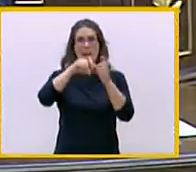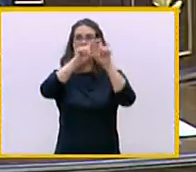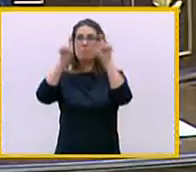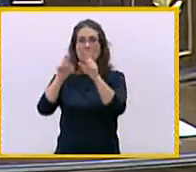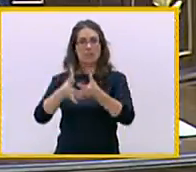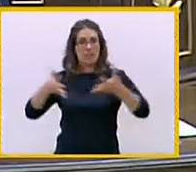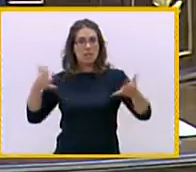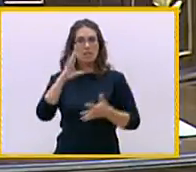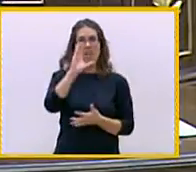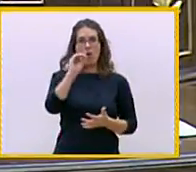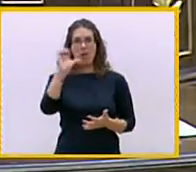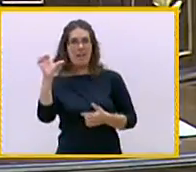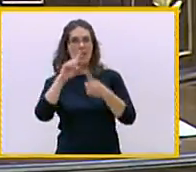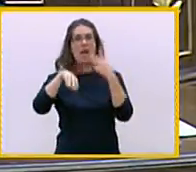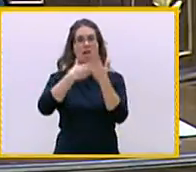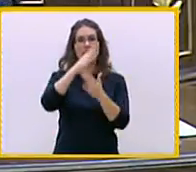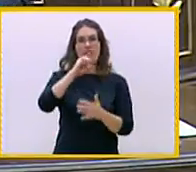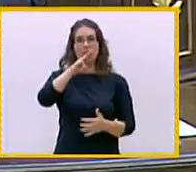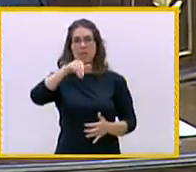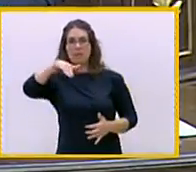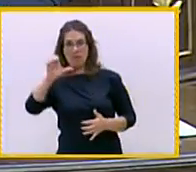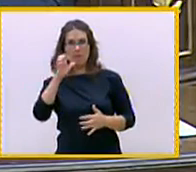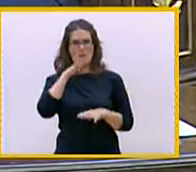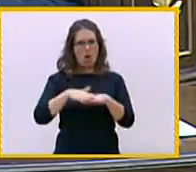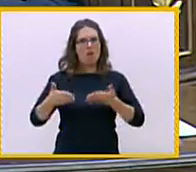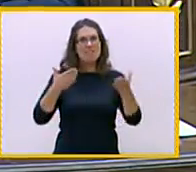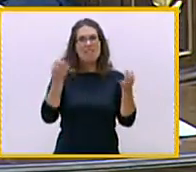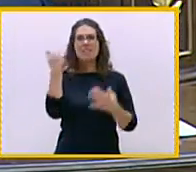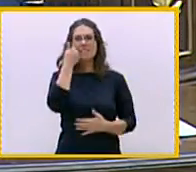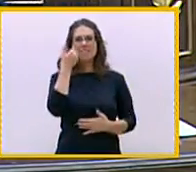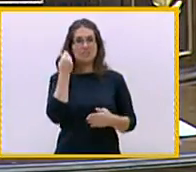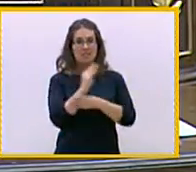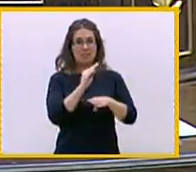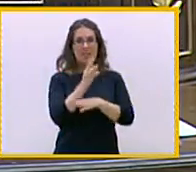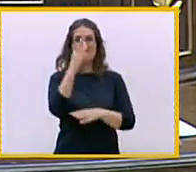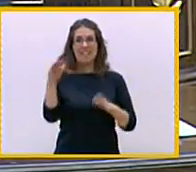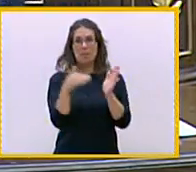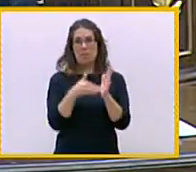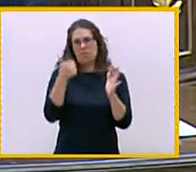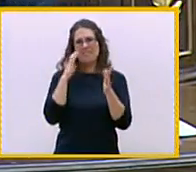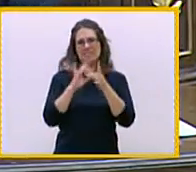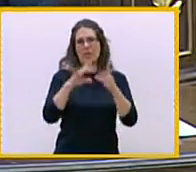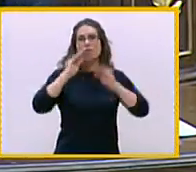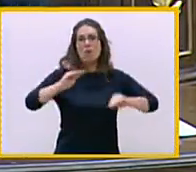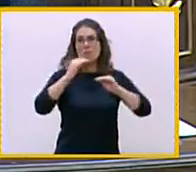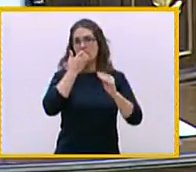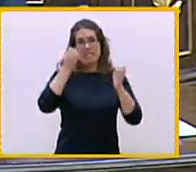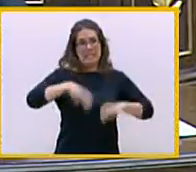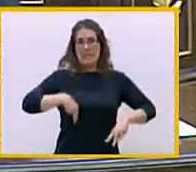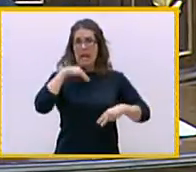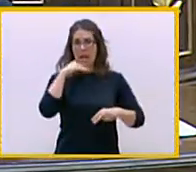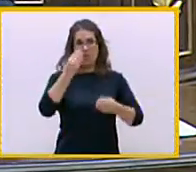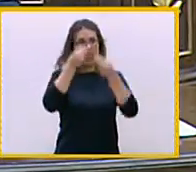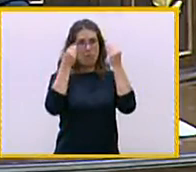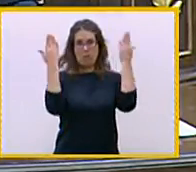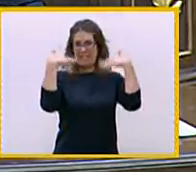COE y la CEPIME para ofrecer 30.000 becas preferentemente dirigidas a jóvenes sin formación o cualificación esté efectivamente en